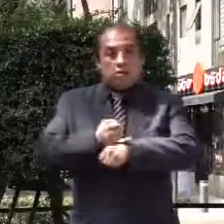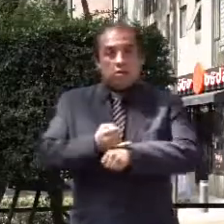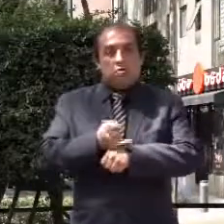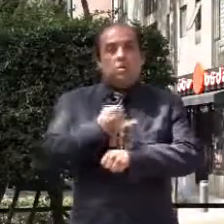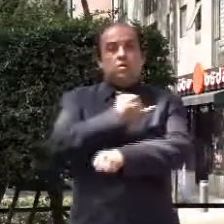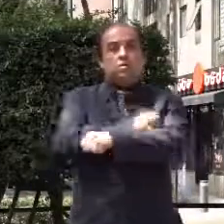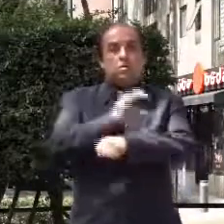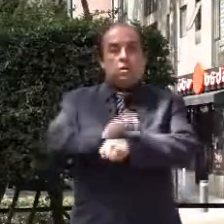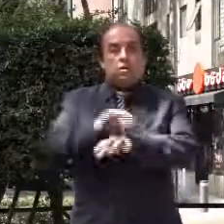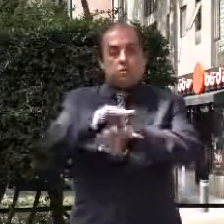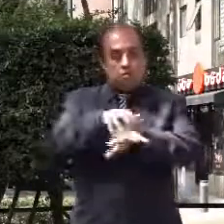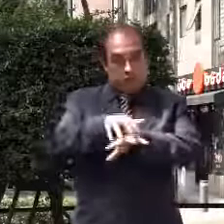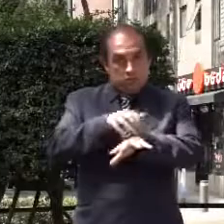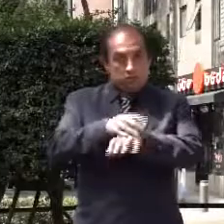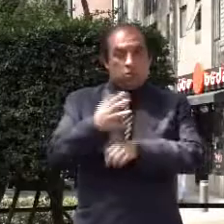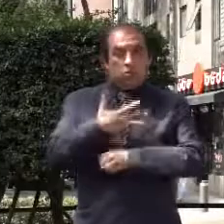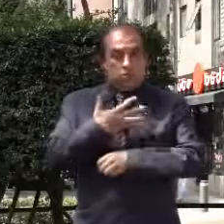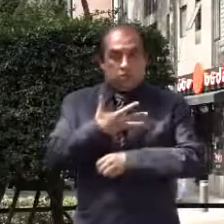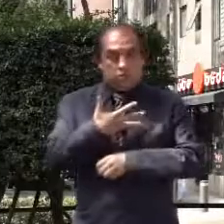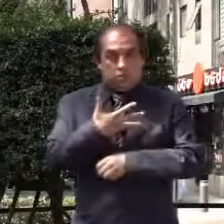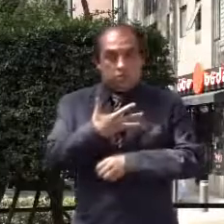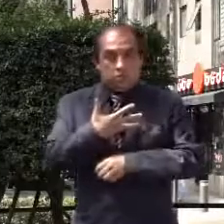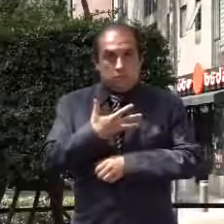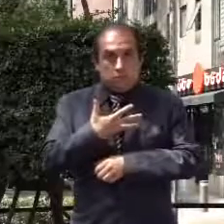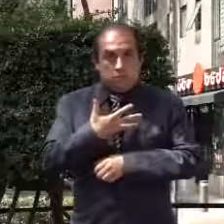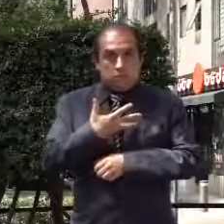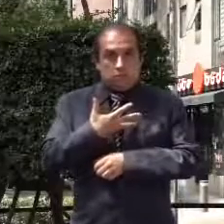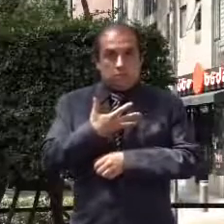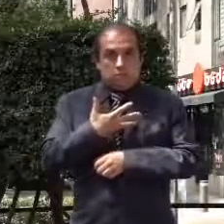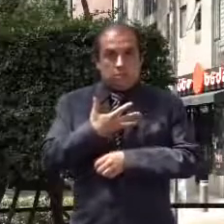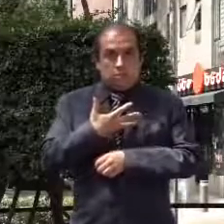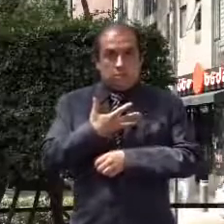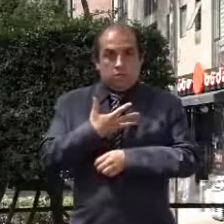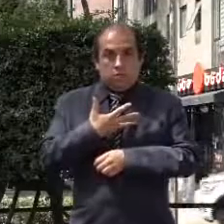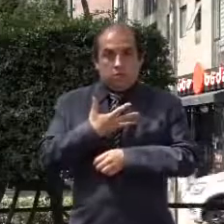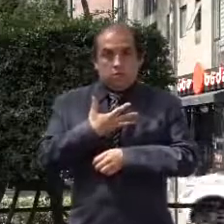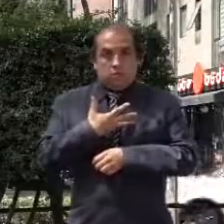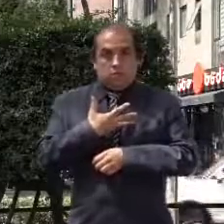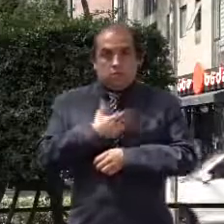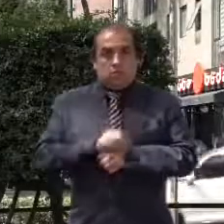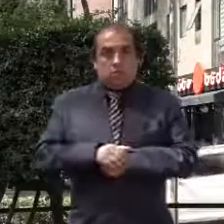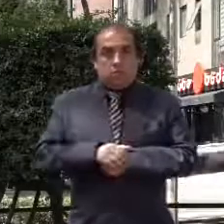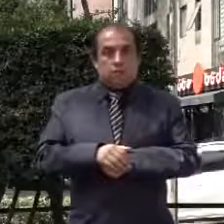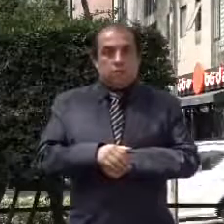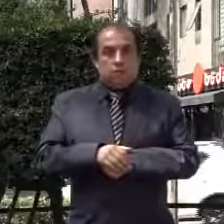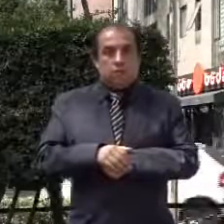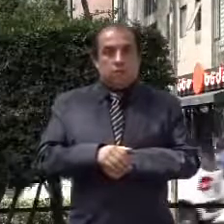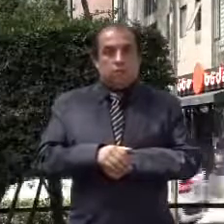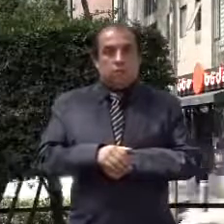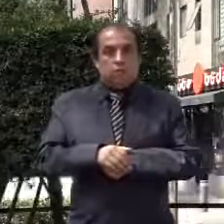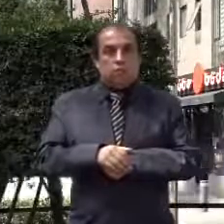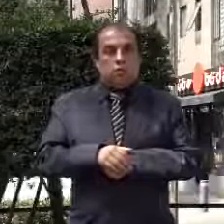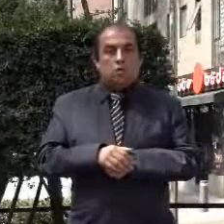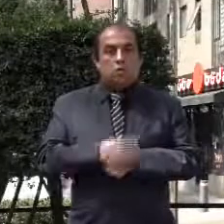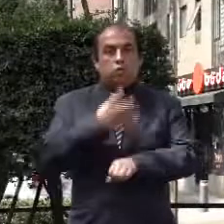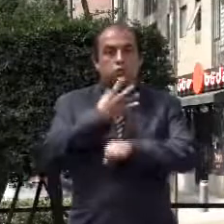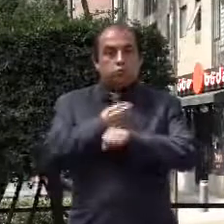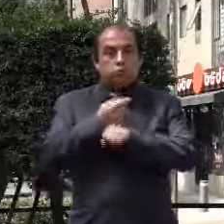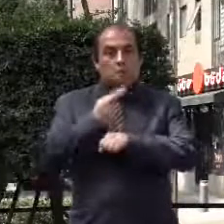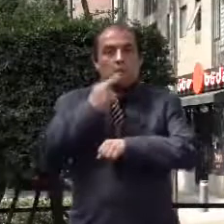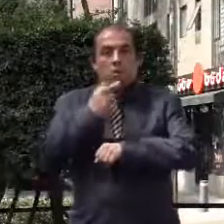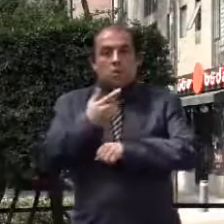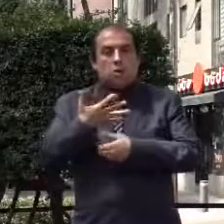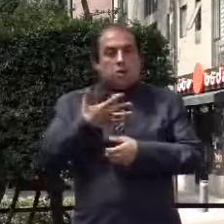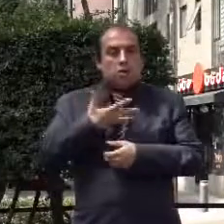Tlalpan, tenga una condición mucho mejor que la que tenemos actualmente, que sea